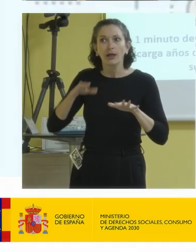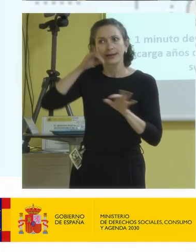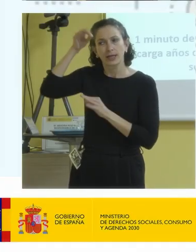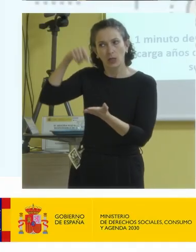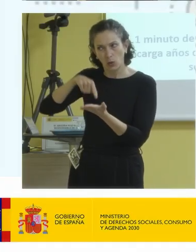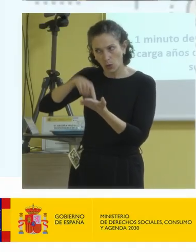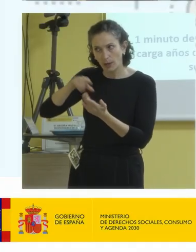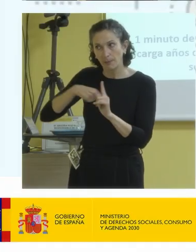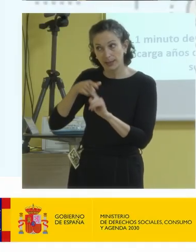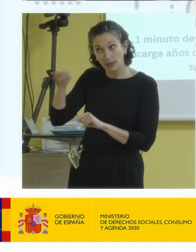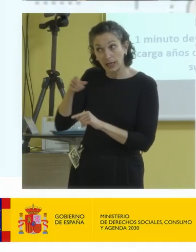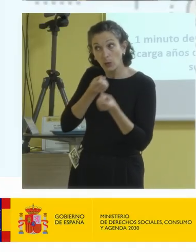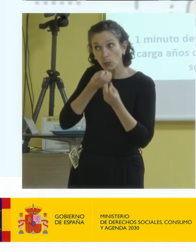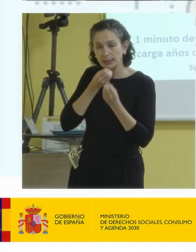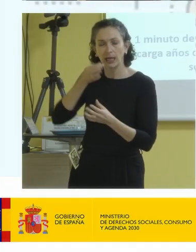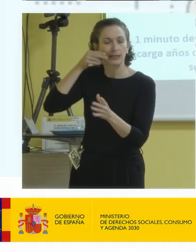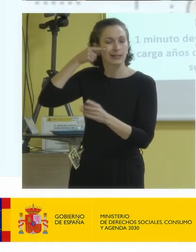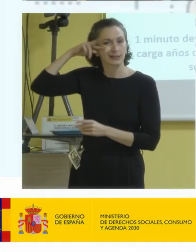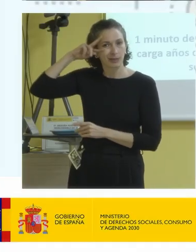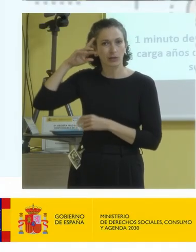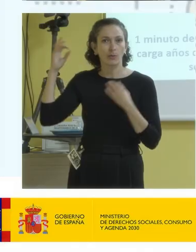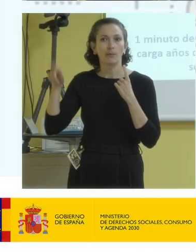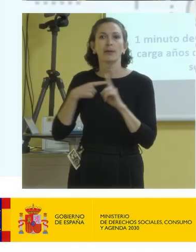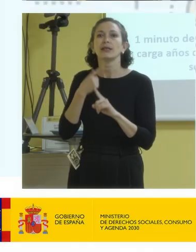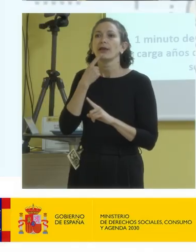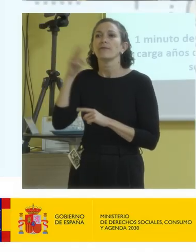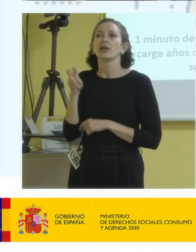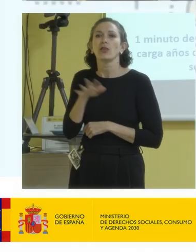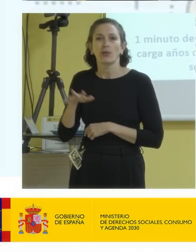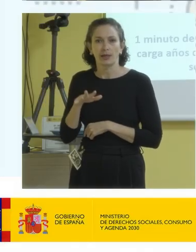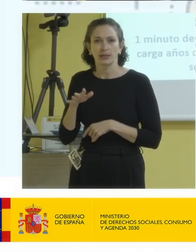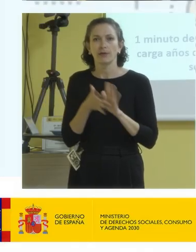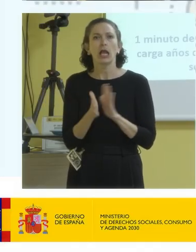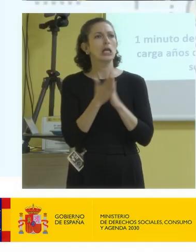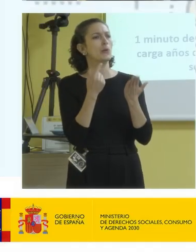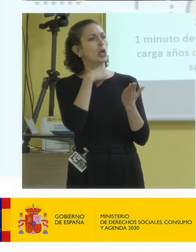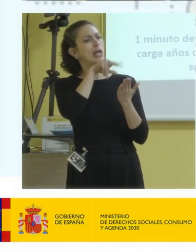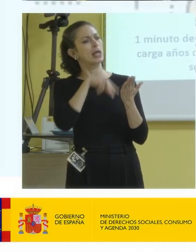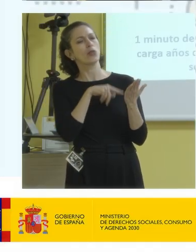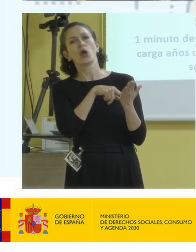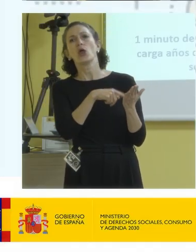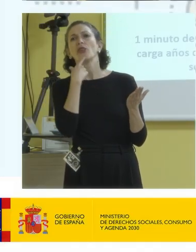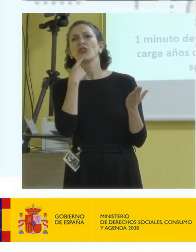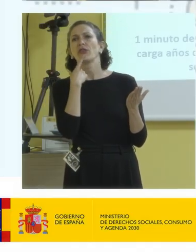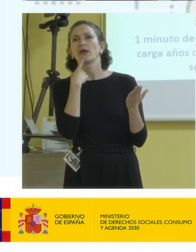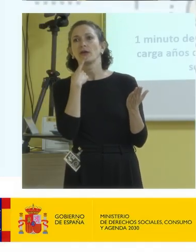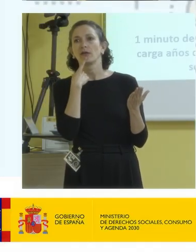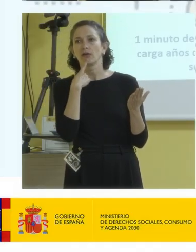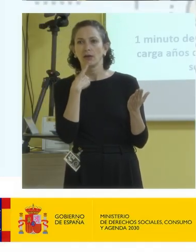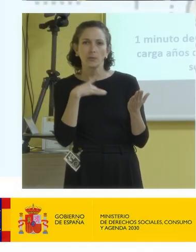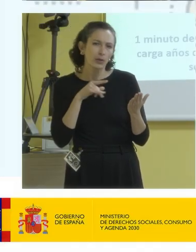sean expertas en lo que hablen y que pongan fuentes. Hay nada de lo de, es que he leído un libro y en el libro dice, a ver si no lo has